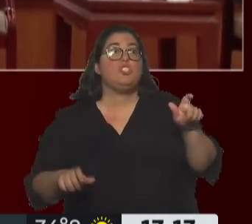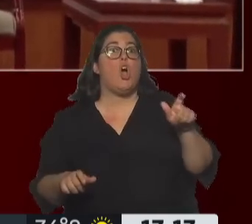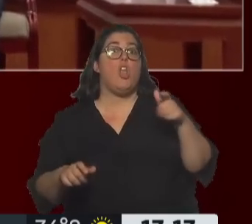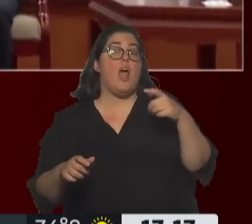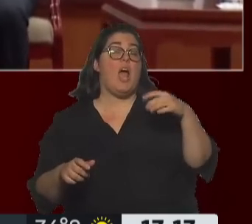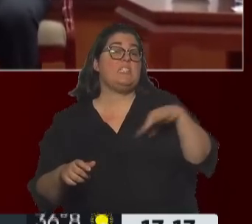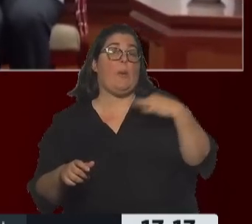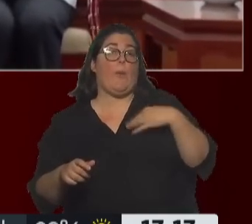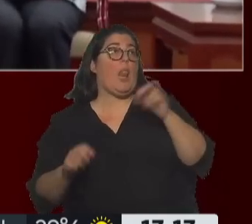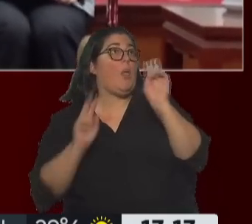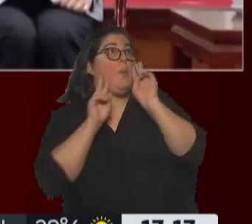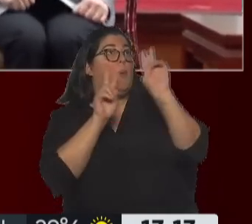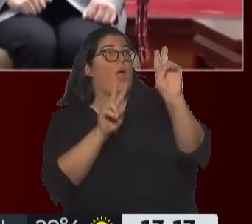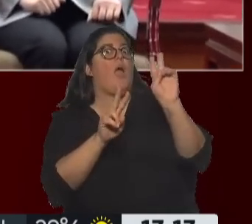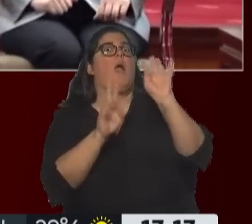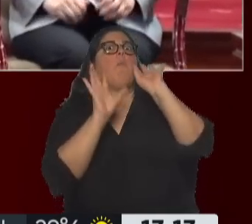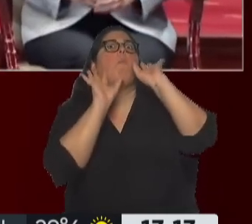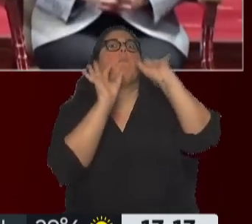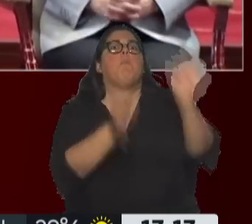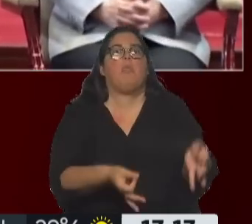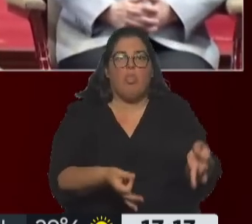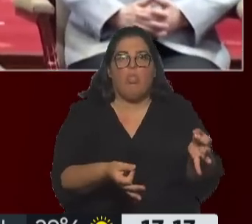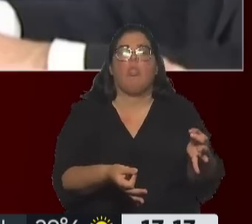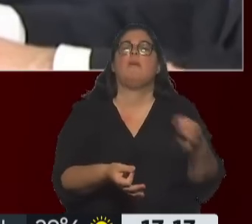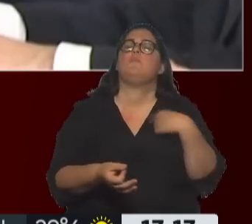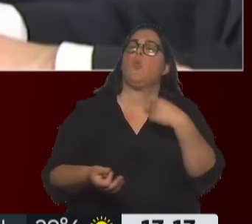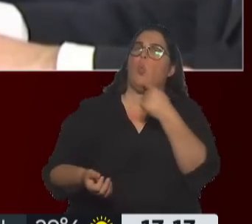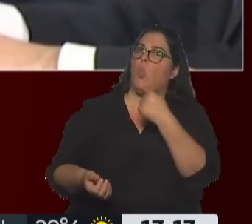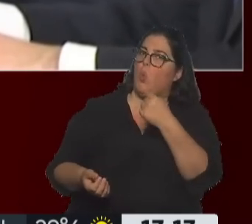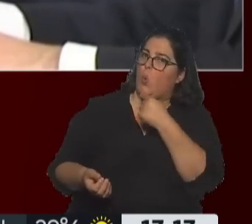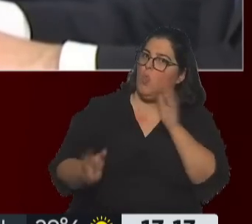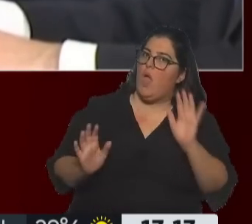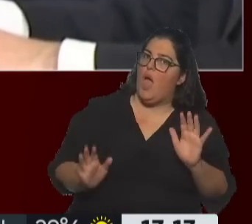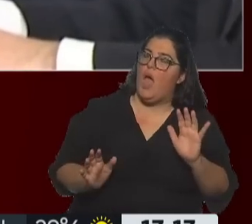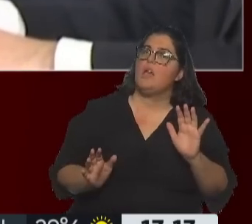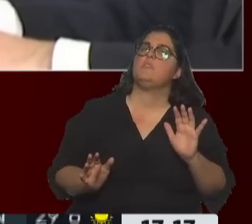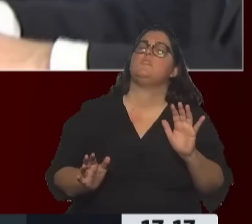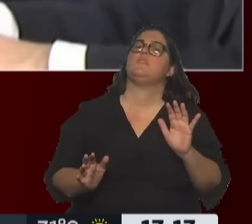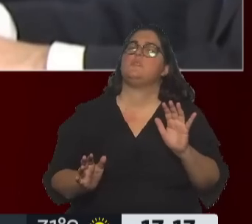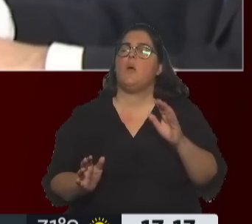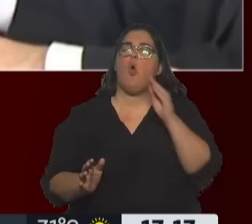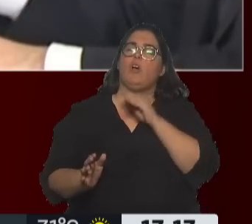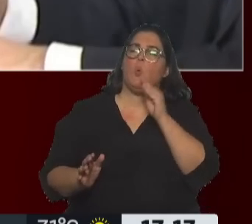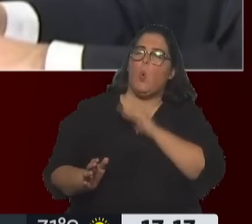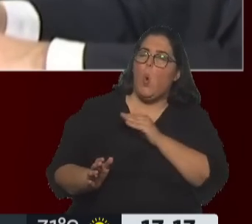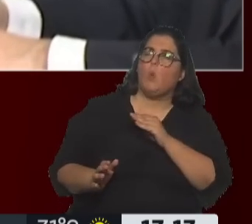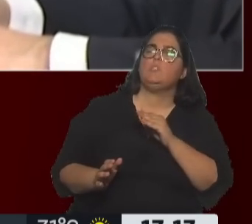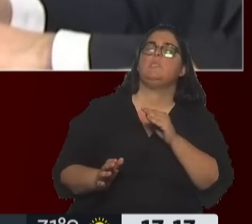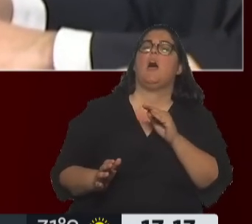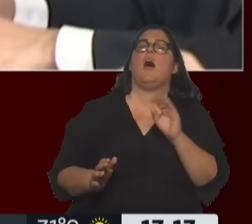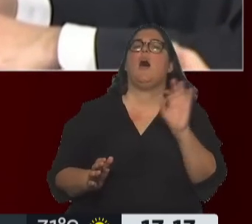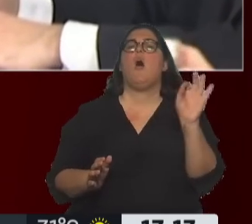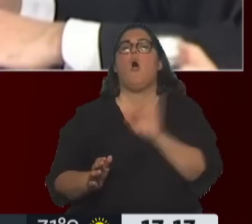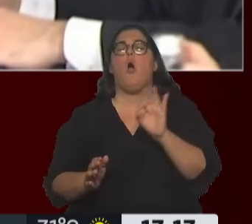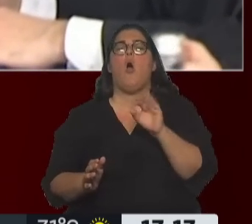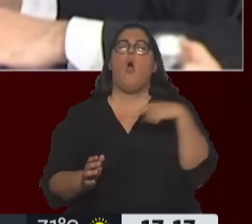civil es cuando sale a la luz. Entonces hay dudas de si se está utilizando esto como una excusa y que tiene que ver